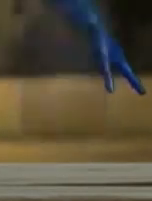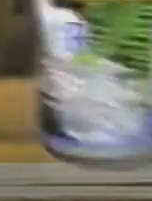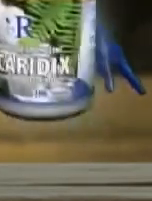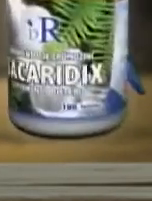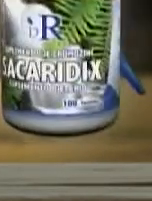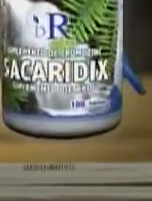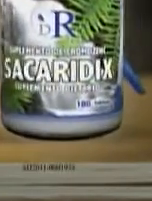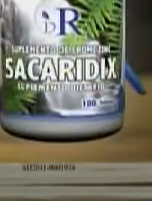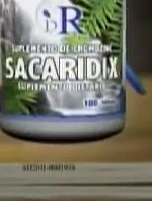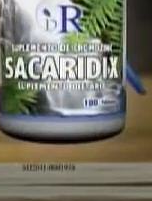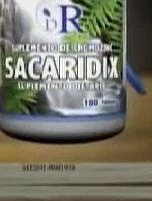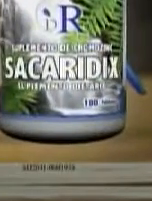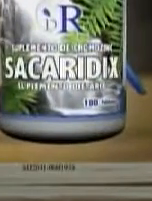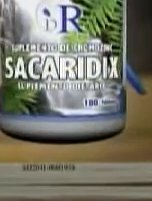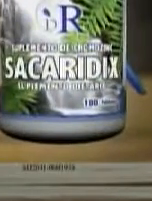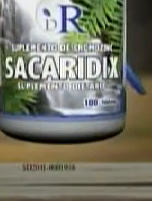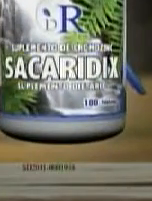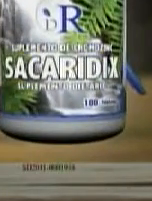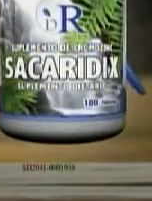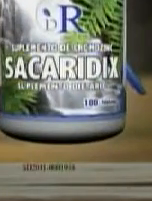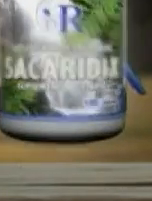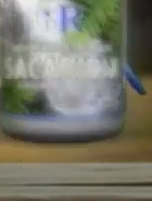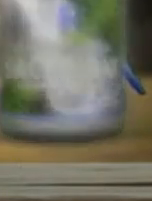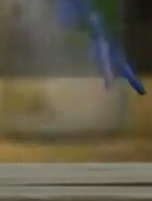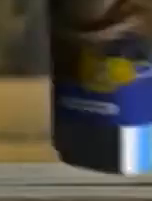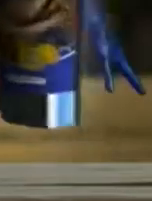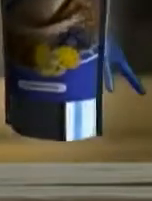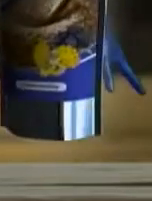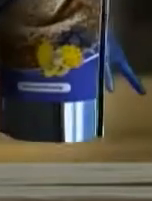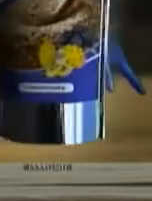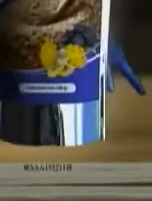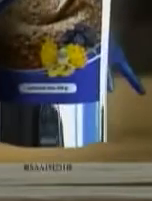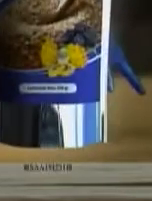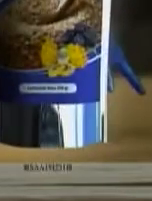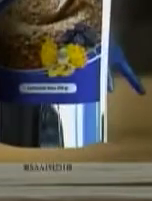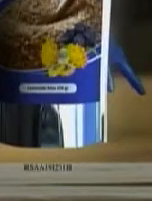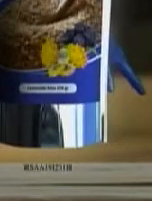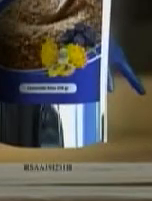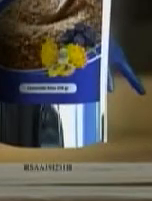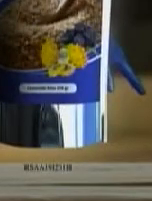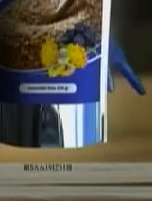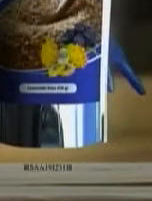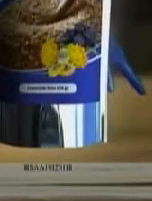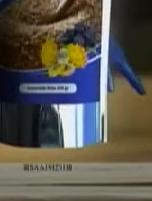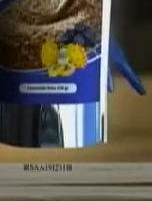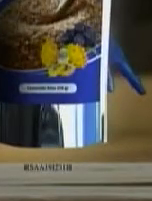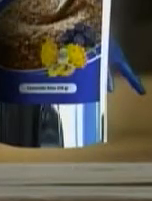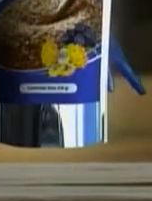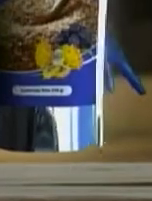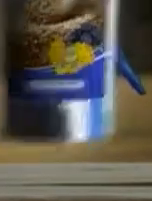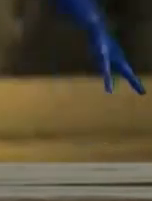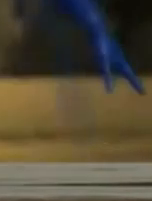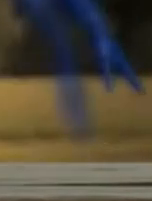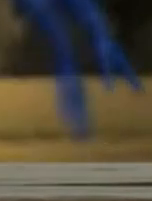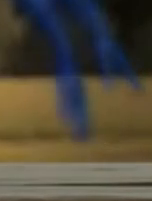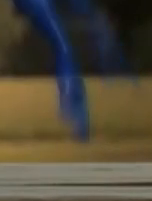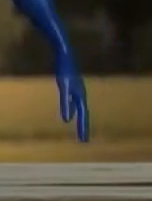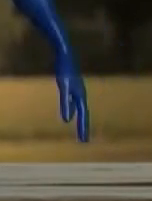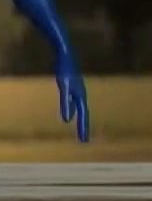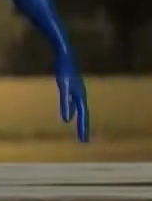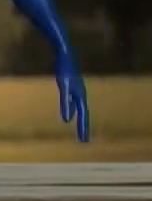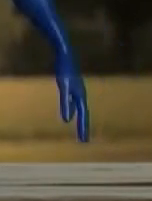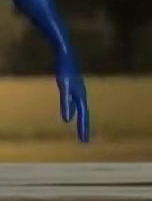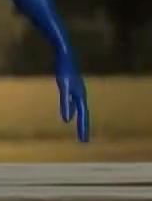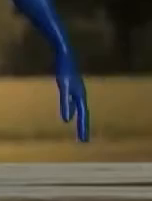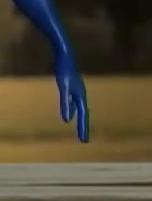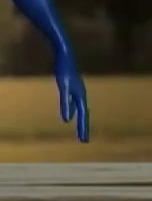saturadas. Saccharidix para metabolizar los azúcares. Y Master Fibra para prevenir el estreñimiento. Para bajar de peso